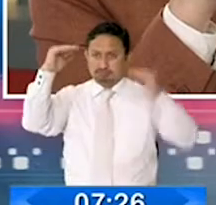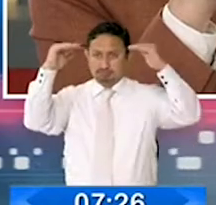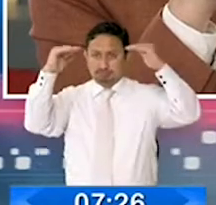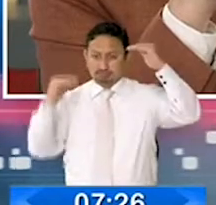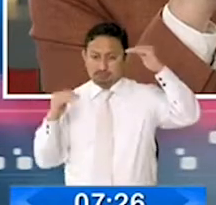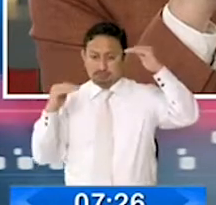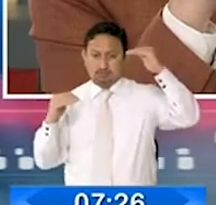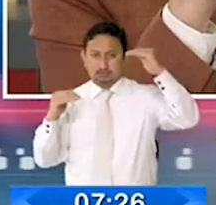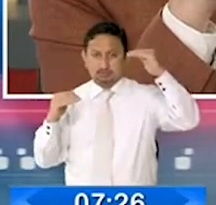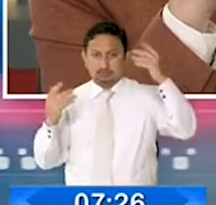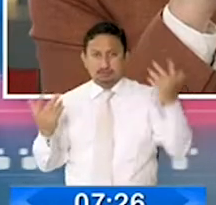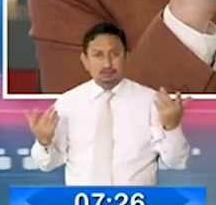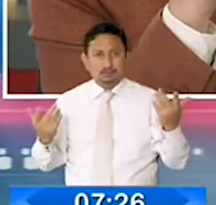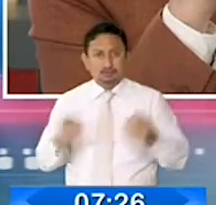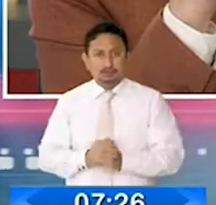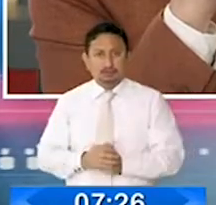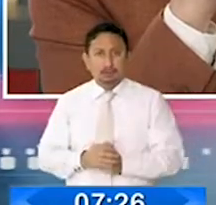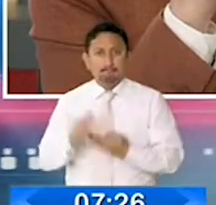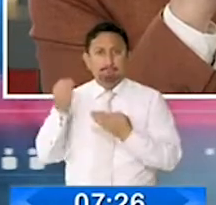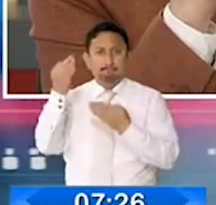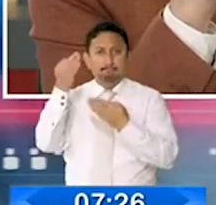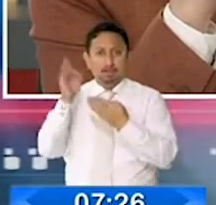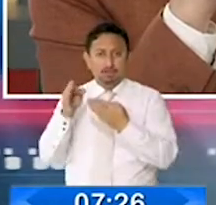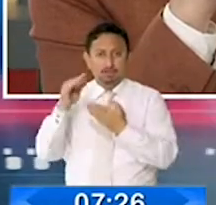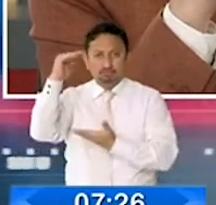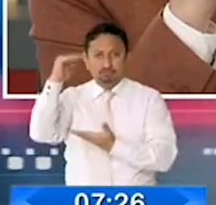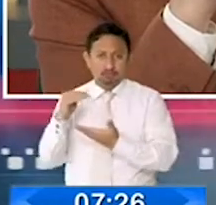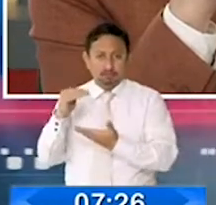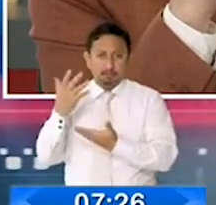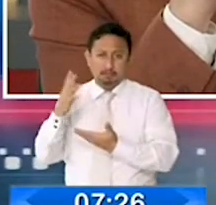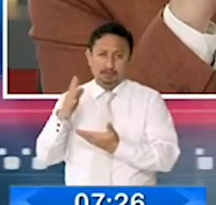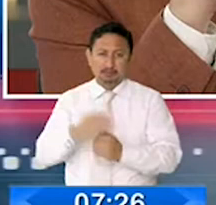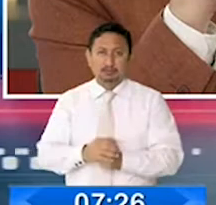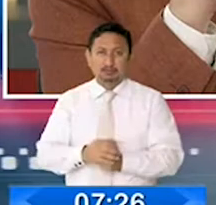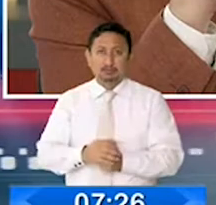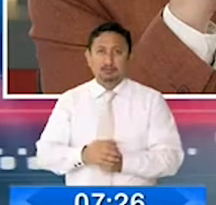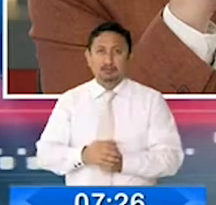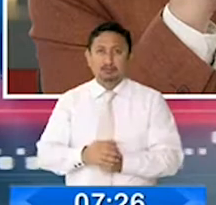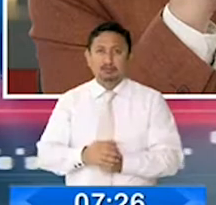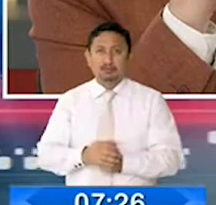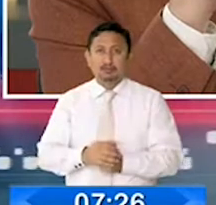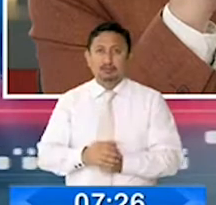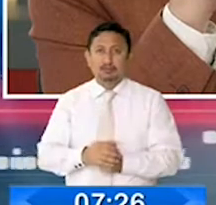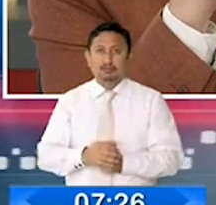romance una reducción del presupuesto de aproximadamente un